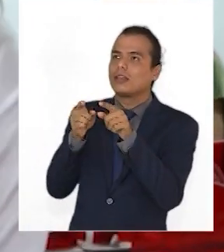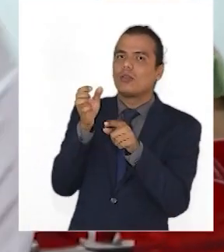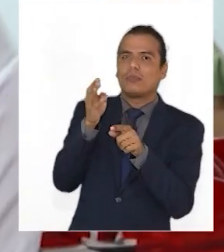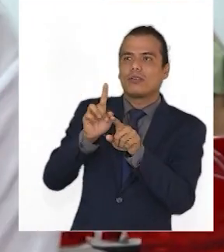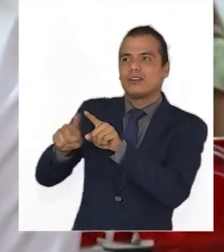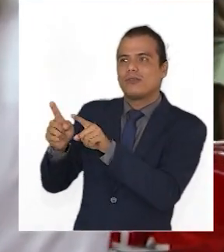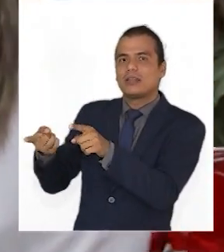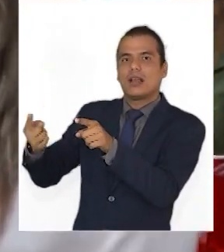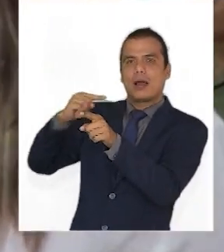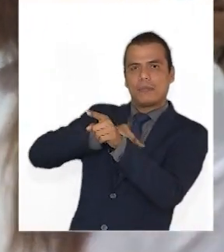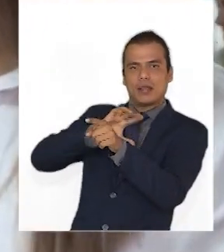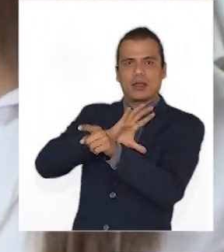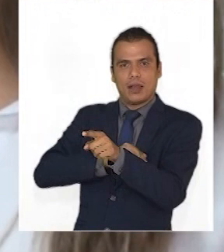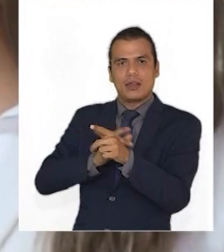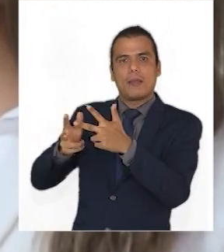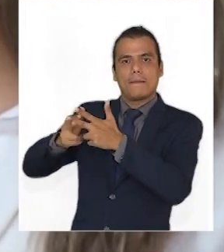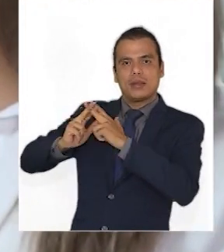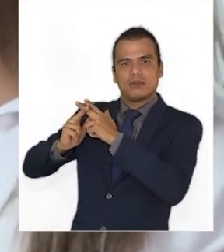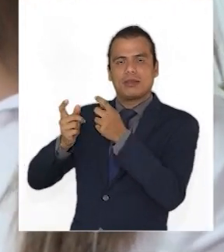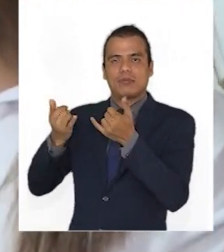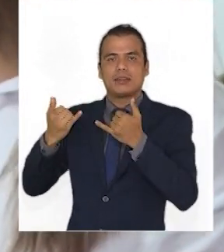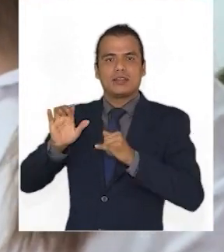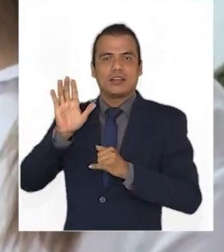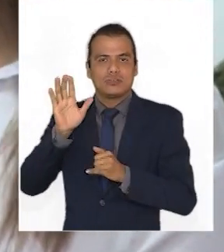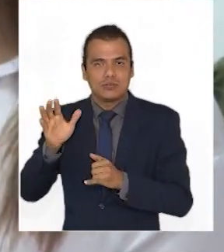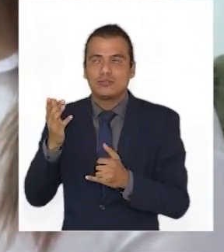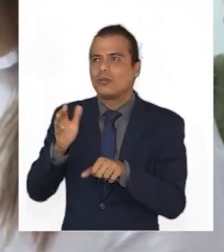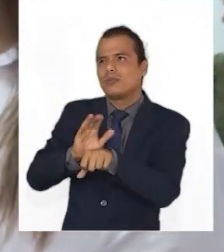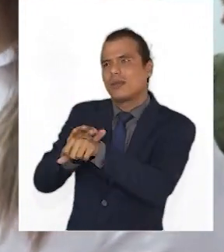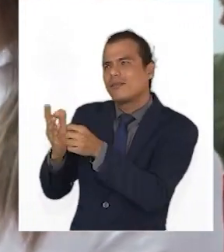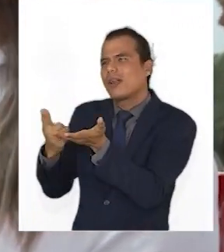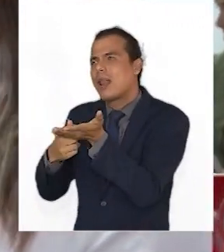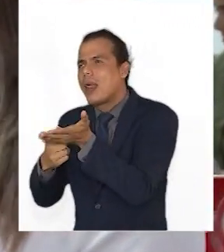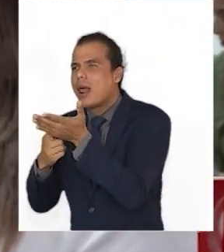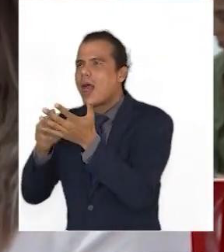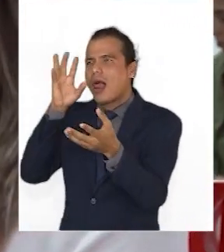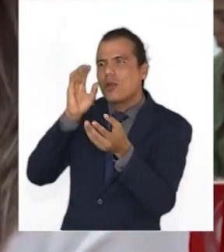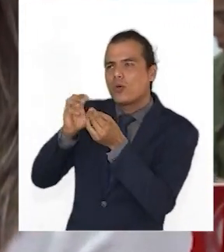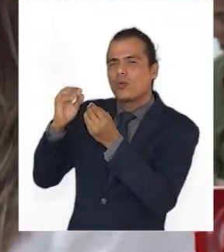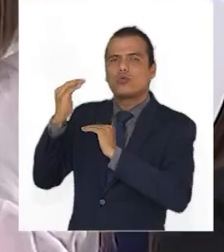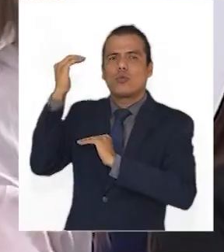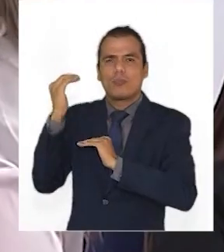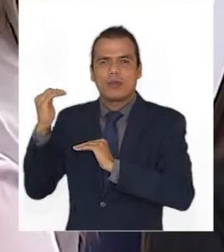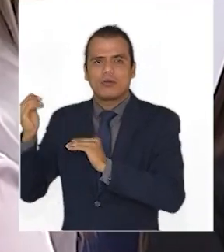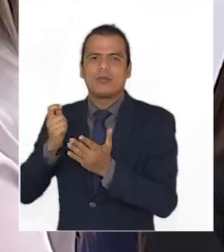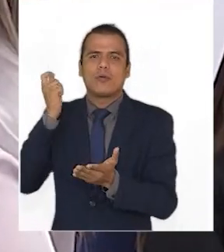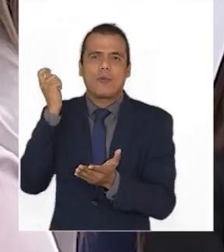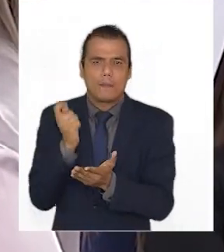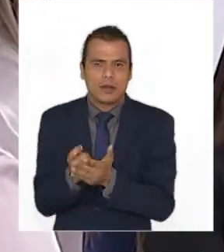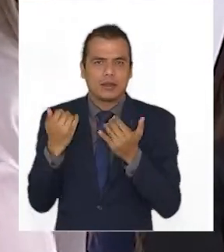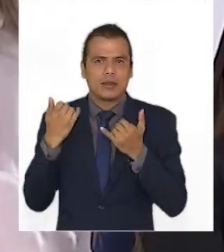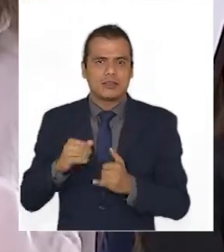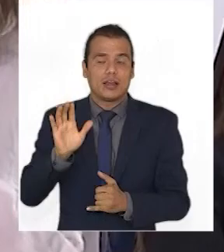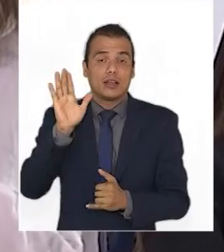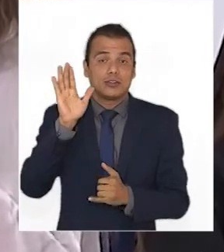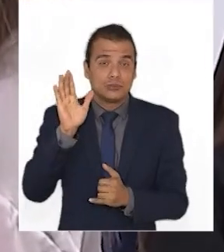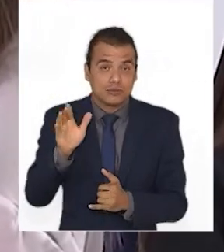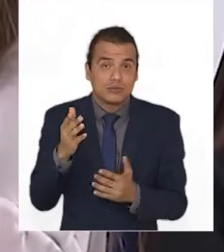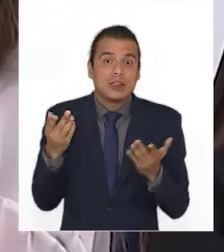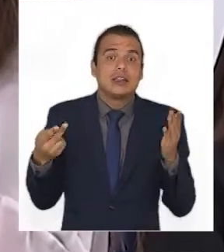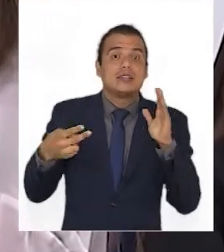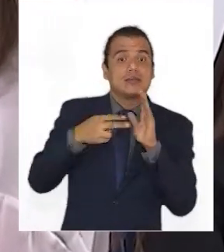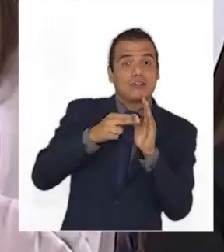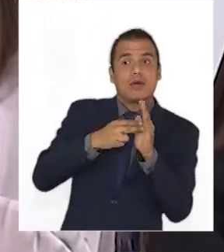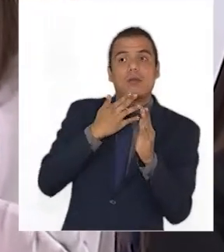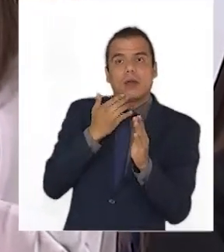Cali para que hagamos una renegociación sencilla, que no tengamos que hacer aportes a capital. De esa manera podemos liberar casi